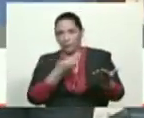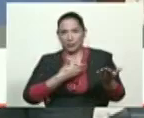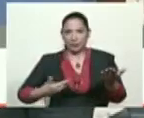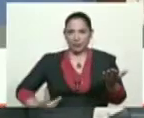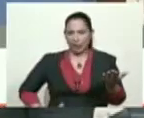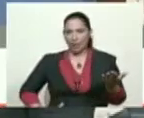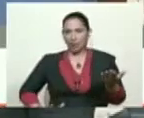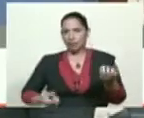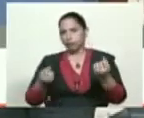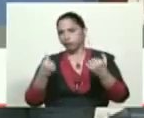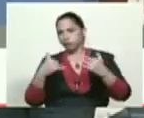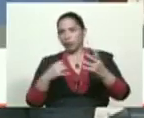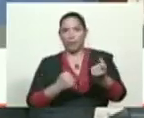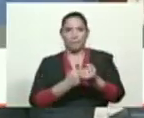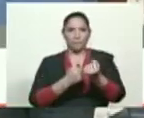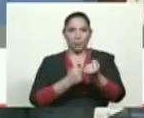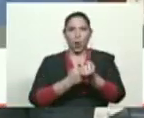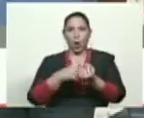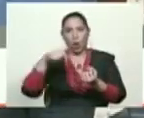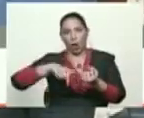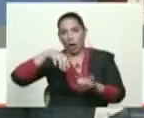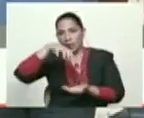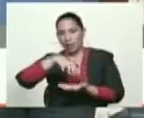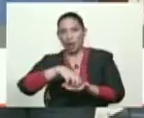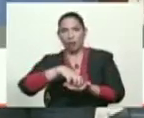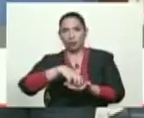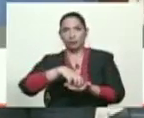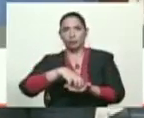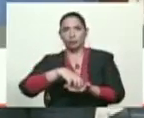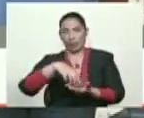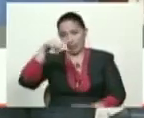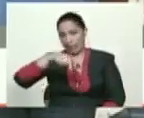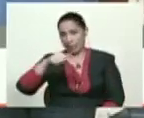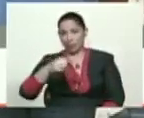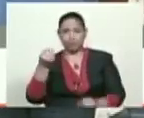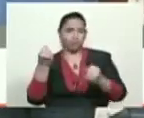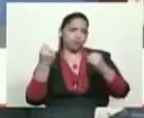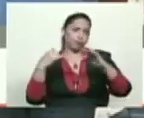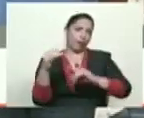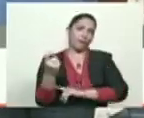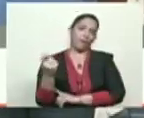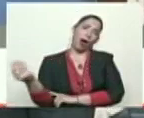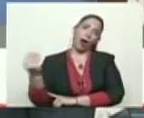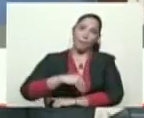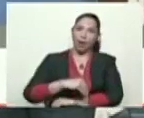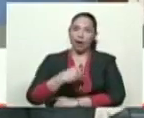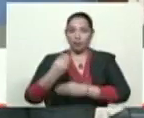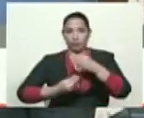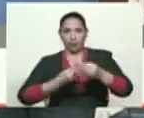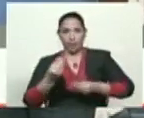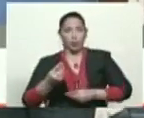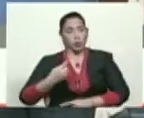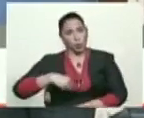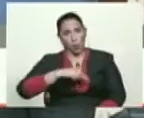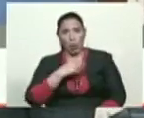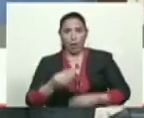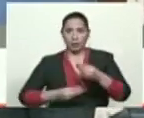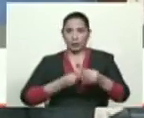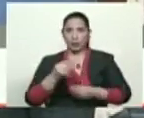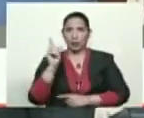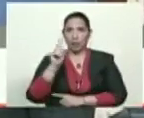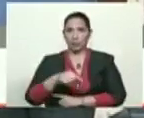apoyo a este estado desde aquí nos queda mucho por hacer y lo estamos haciendo tenemos por delante también